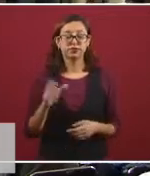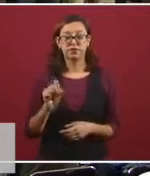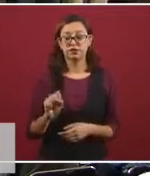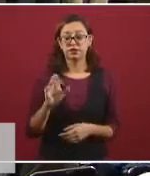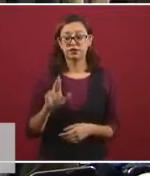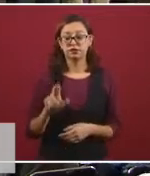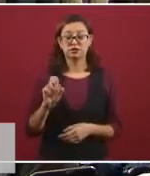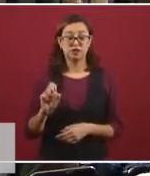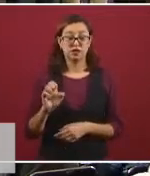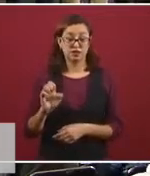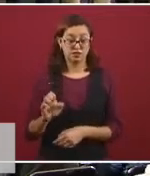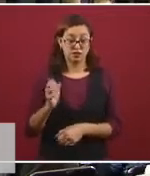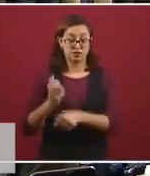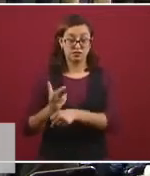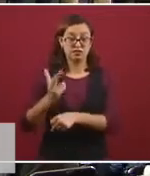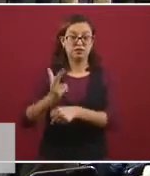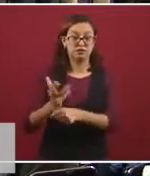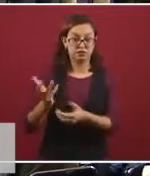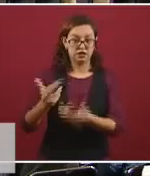en Estados Unidos.